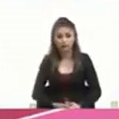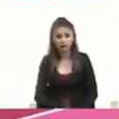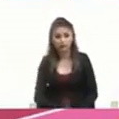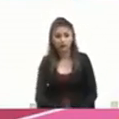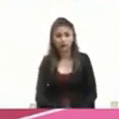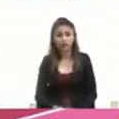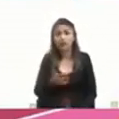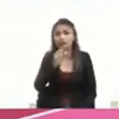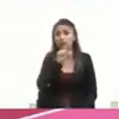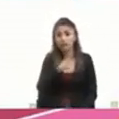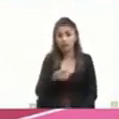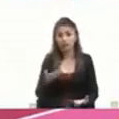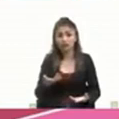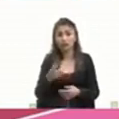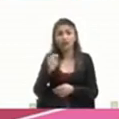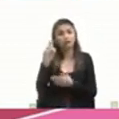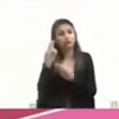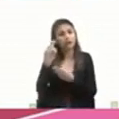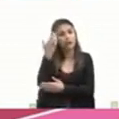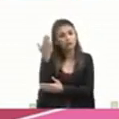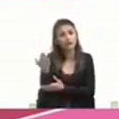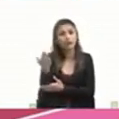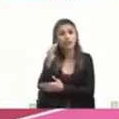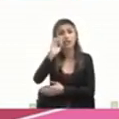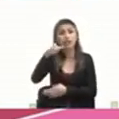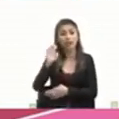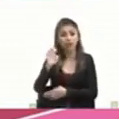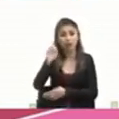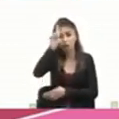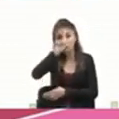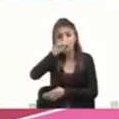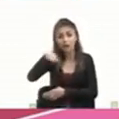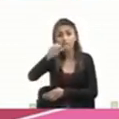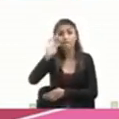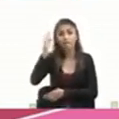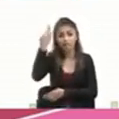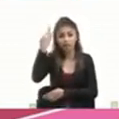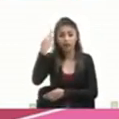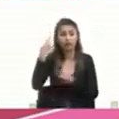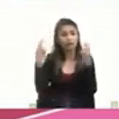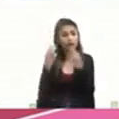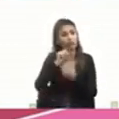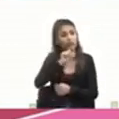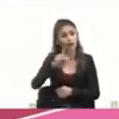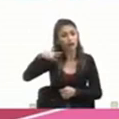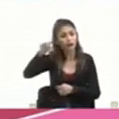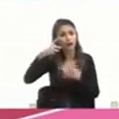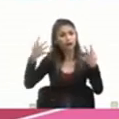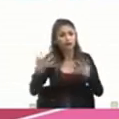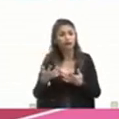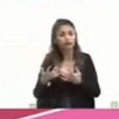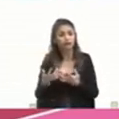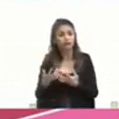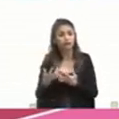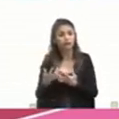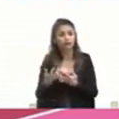Y también solicitarle al INE, al Consejo General, que también se pronuncie